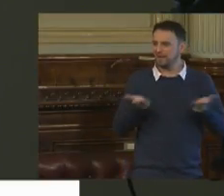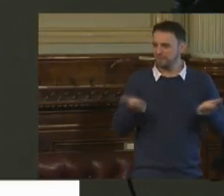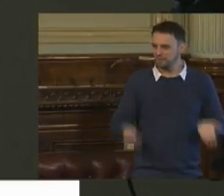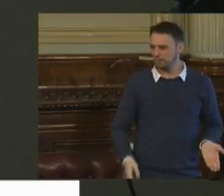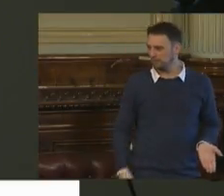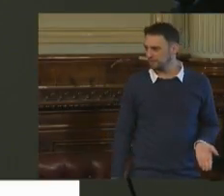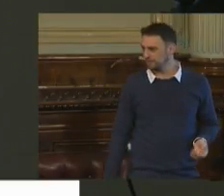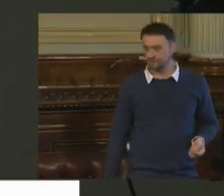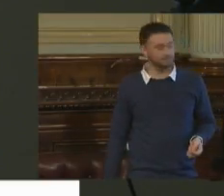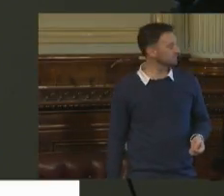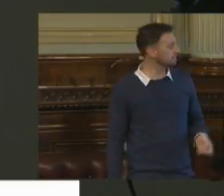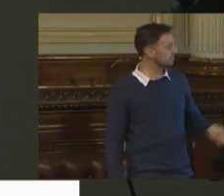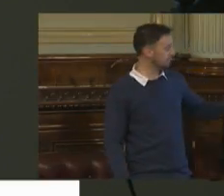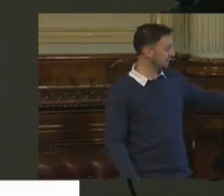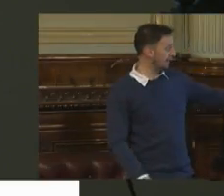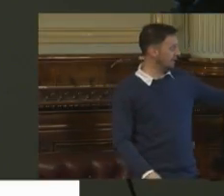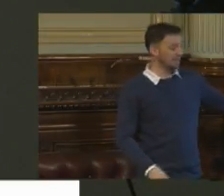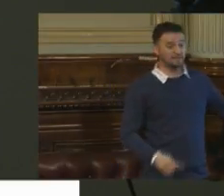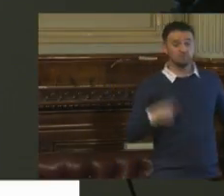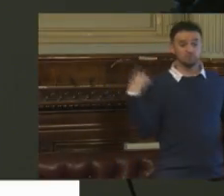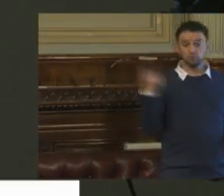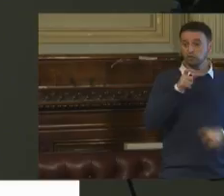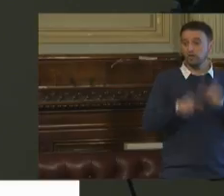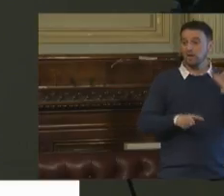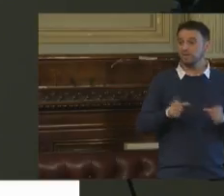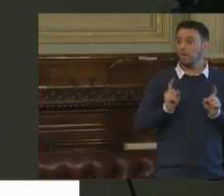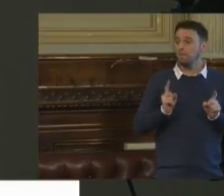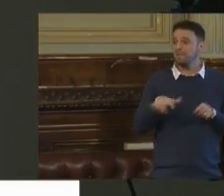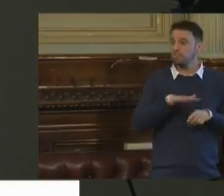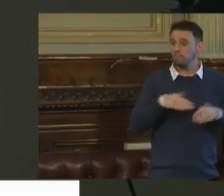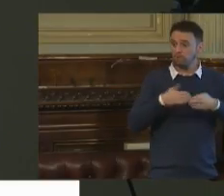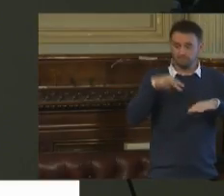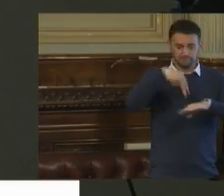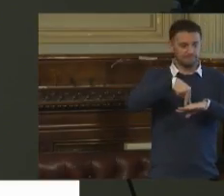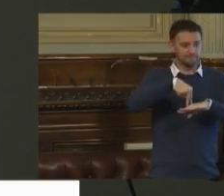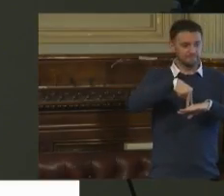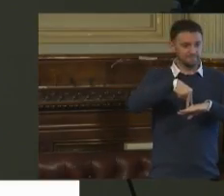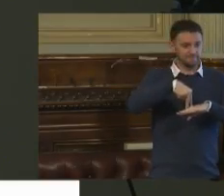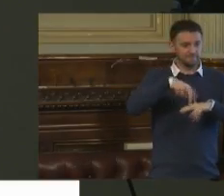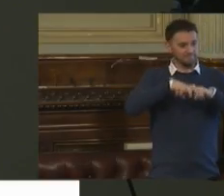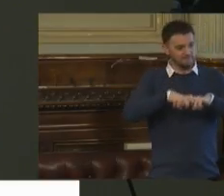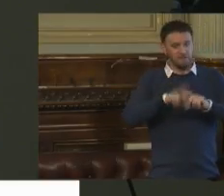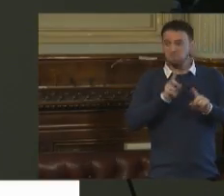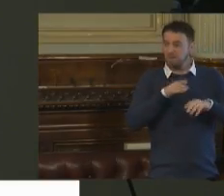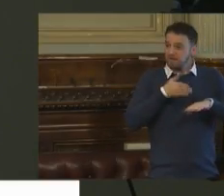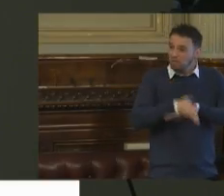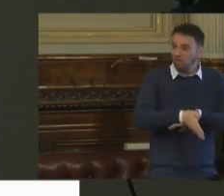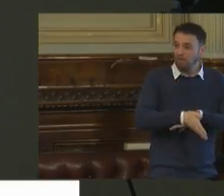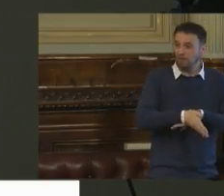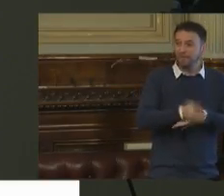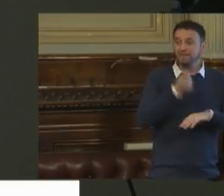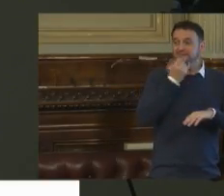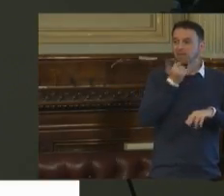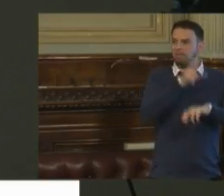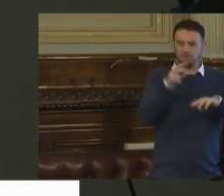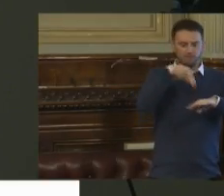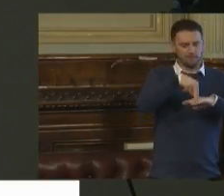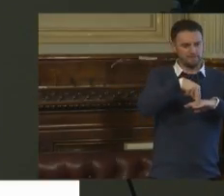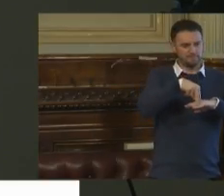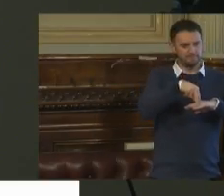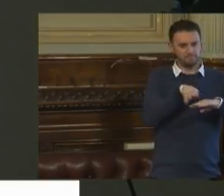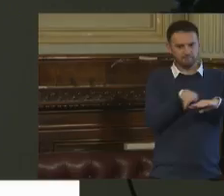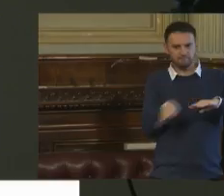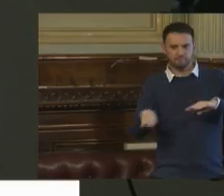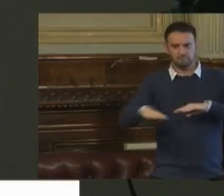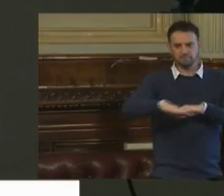servicio porque porque es pensarlo desde el inicio para todas las personas cuando no fue así y tenemos mucho de nuestro